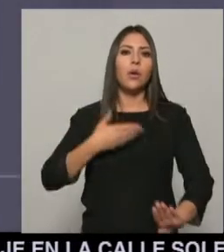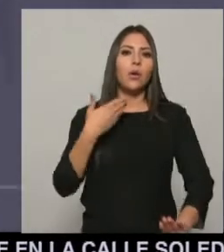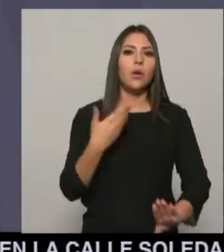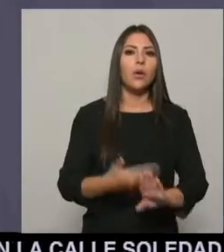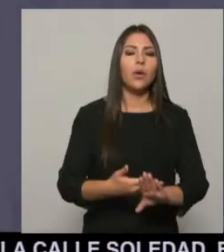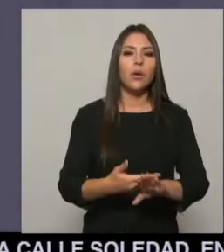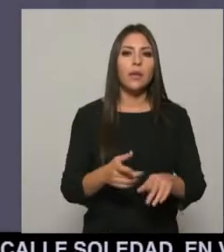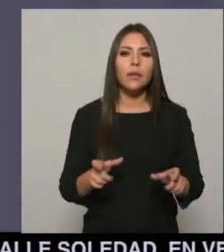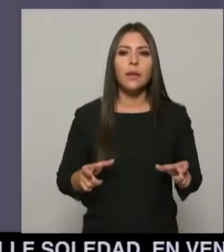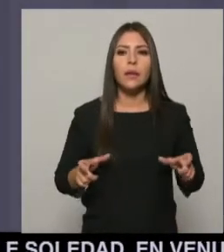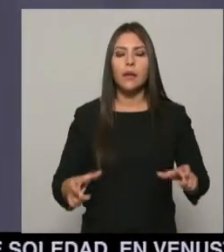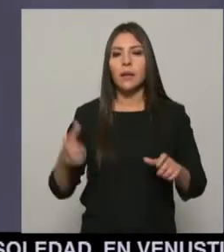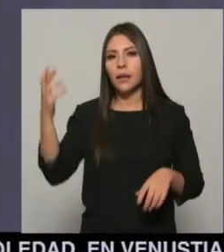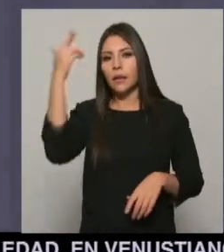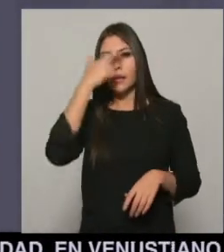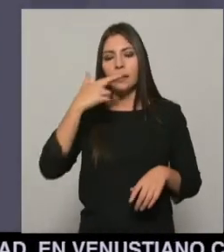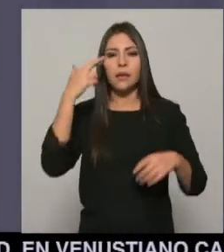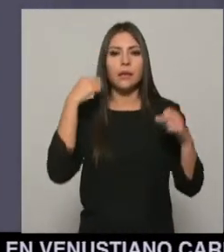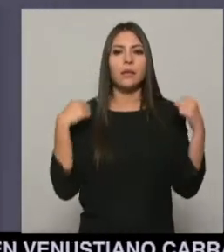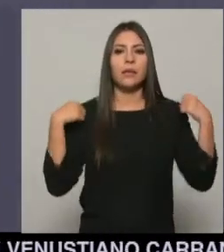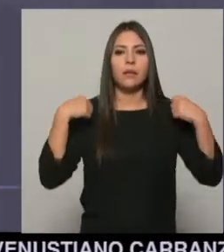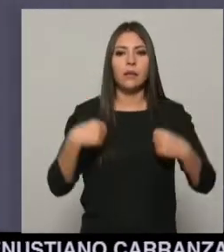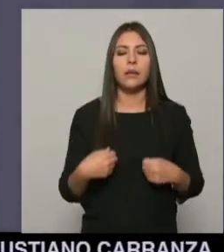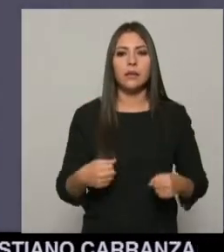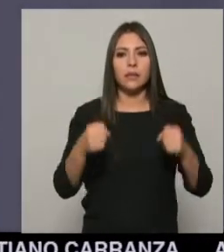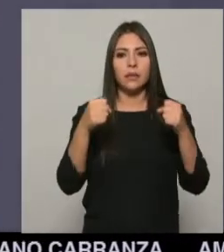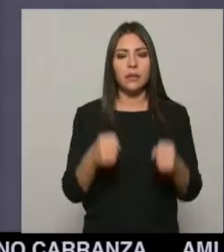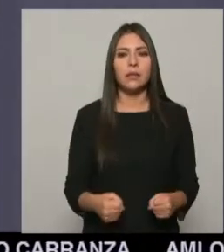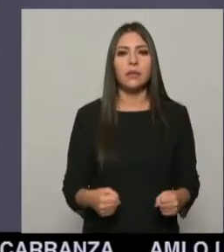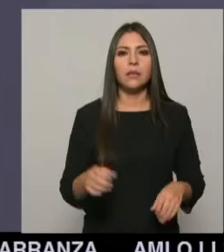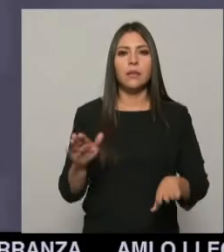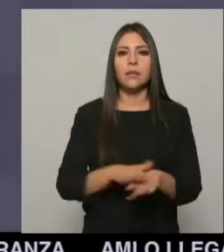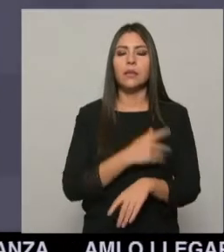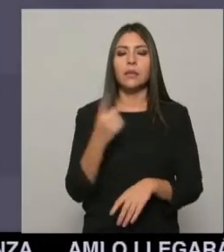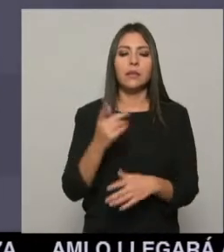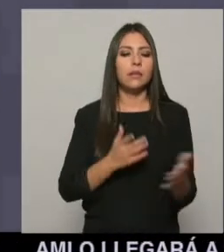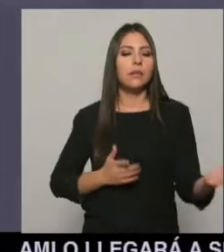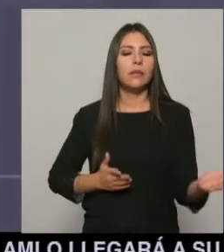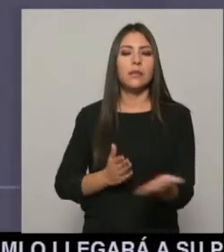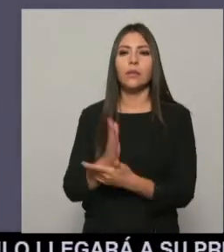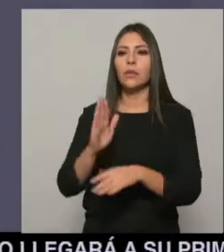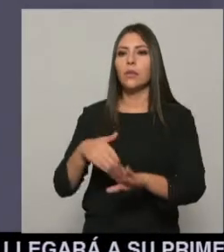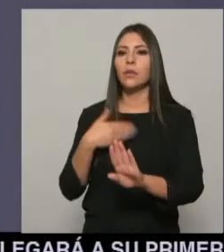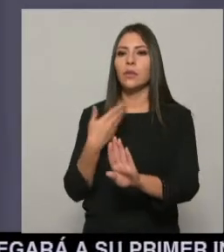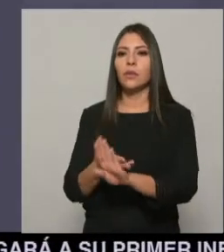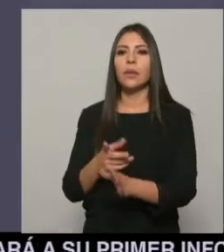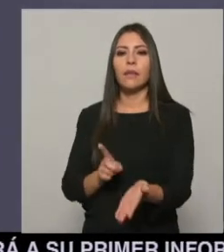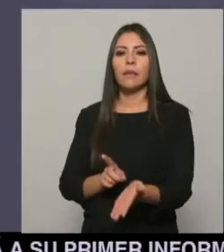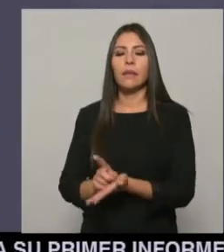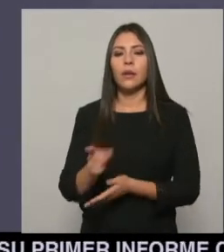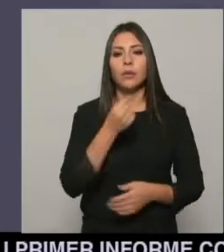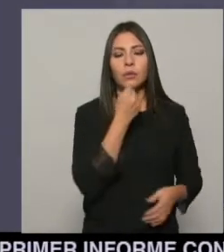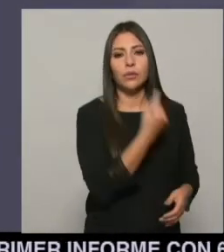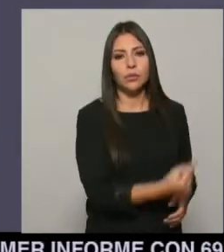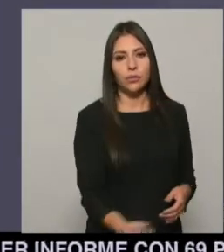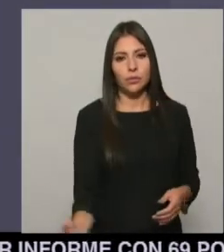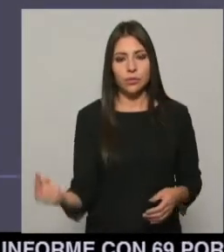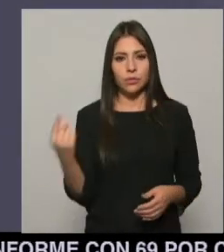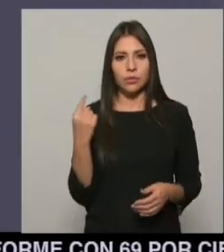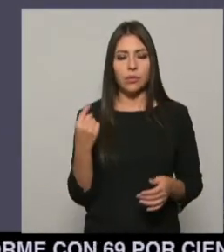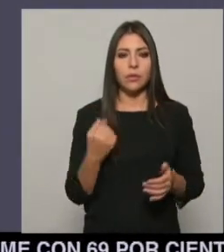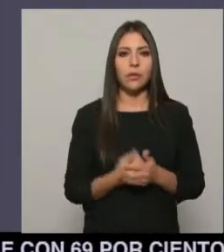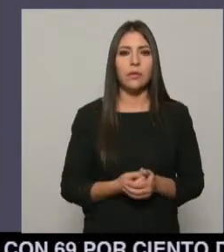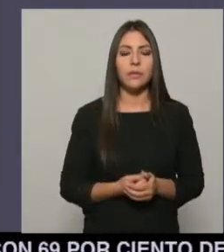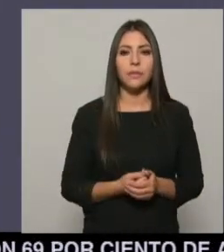Mochila Segura, precisamente porque violentaba el derecho de la intimidad de los chiquitos, ¿no? Era una afrenta